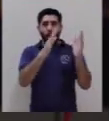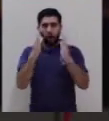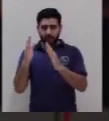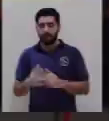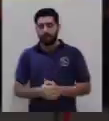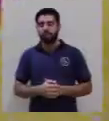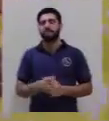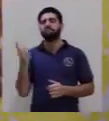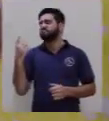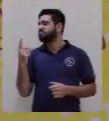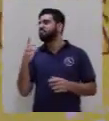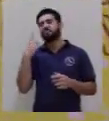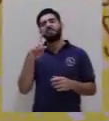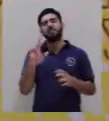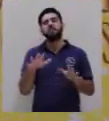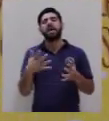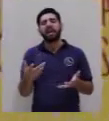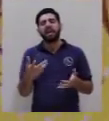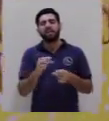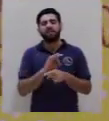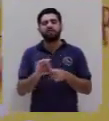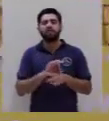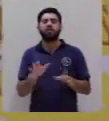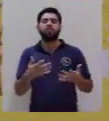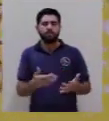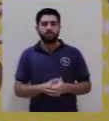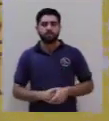gráficos nos sirven